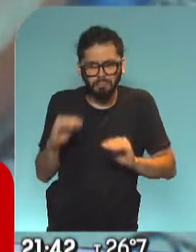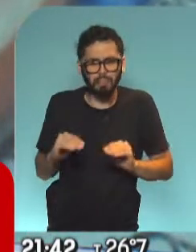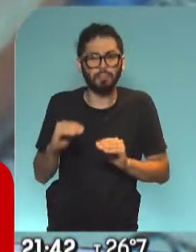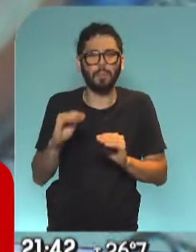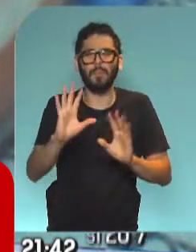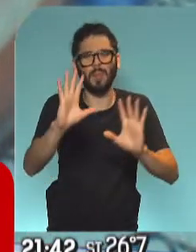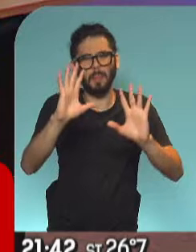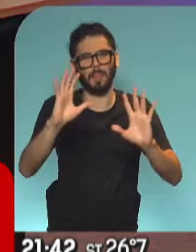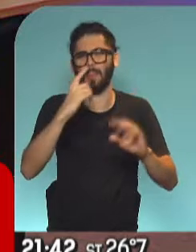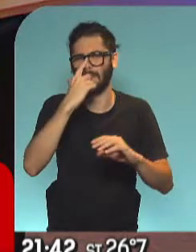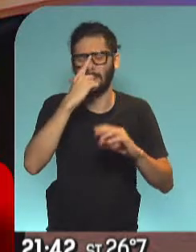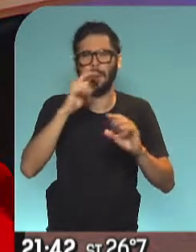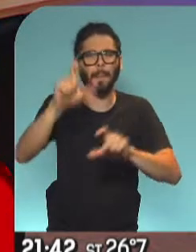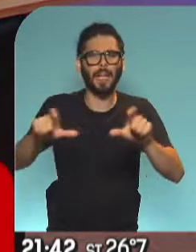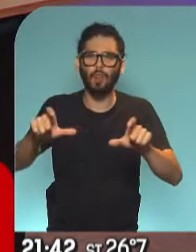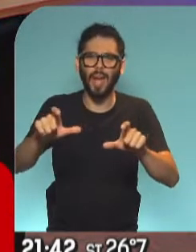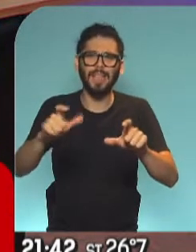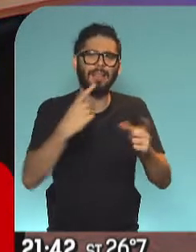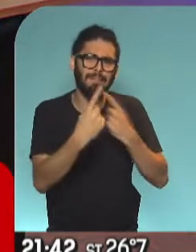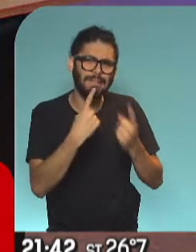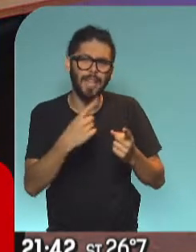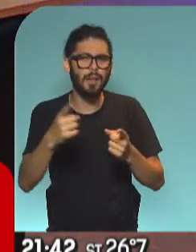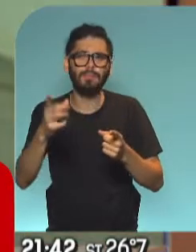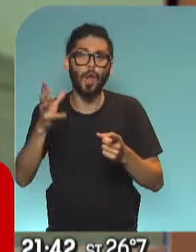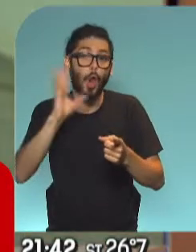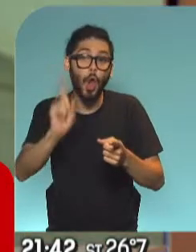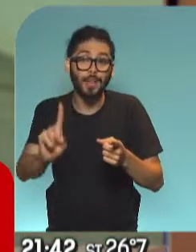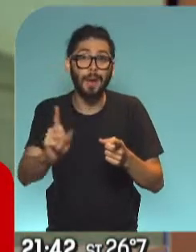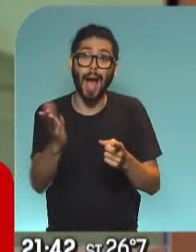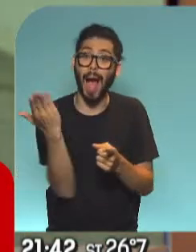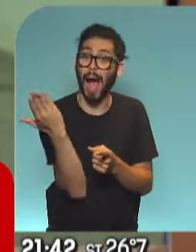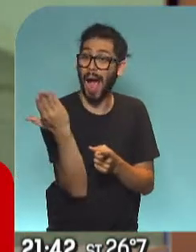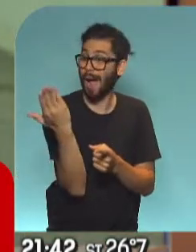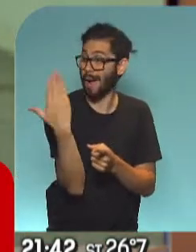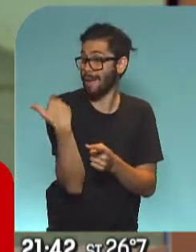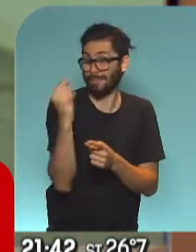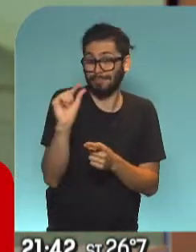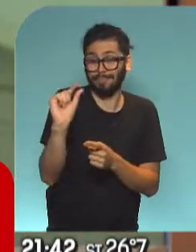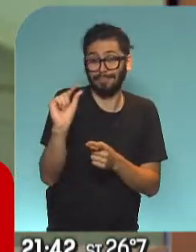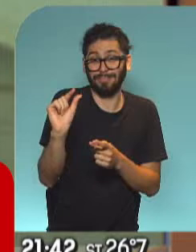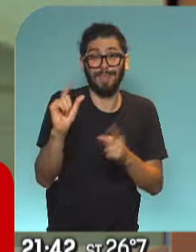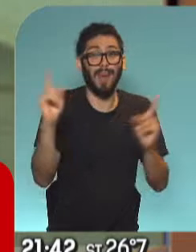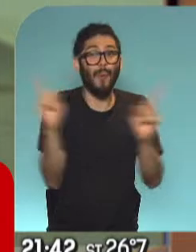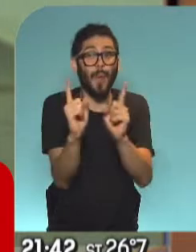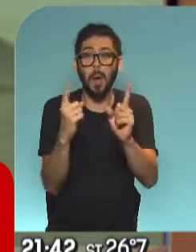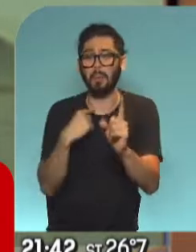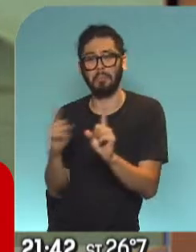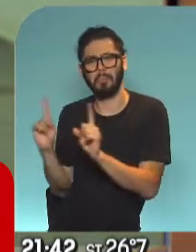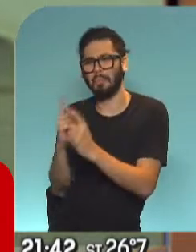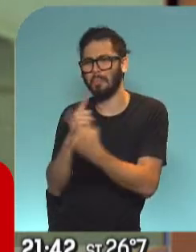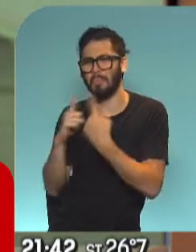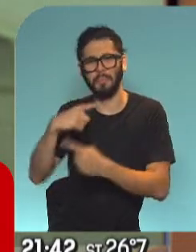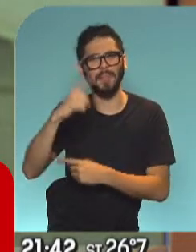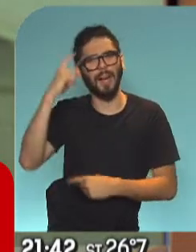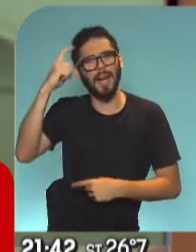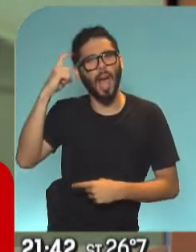hacer un paréntesis. Le vamos a contar a la gente que no escuchó esa anécdota, porque lo hablábamos recién fuera de cámara, fue mientras escuchábamos el informe con Raúl,